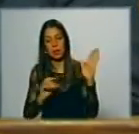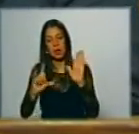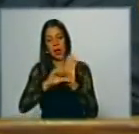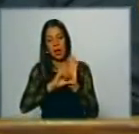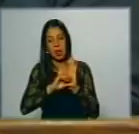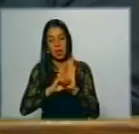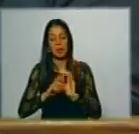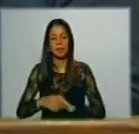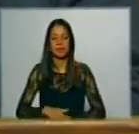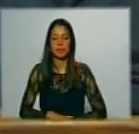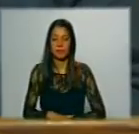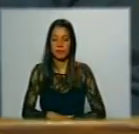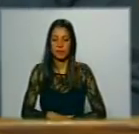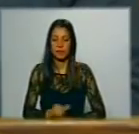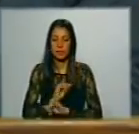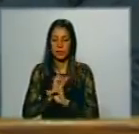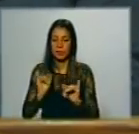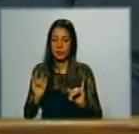constitucional. Es todo.